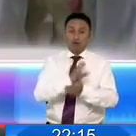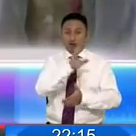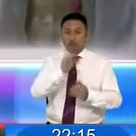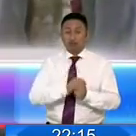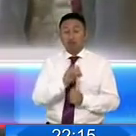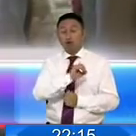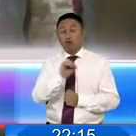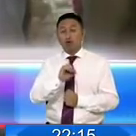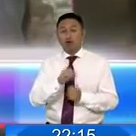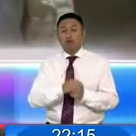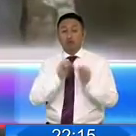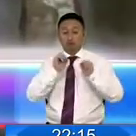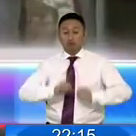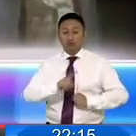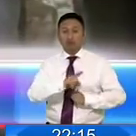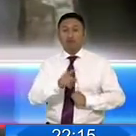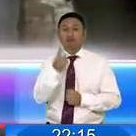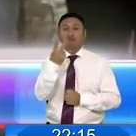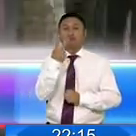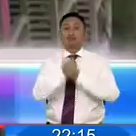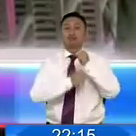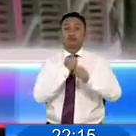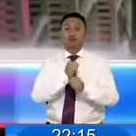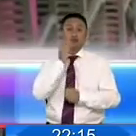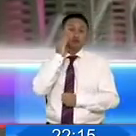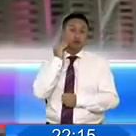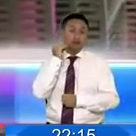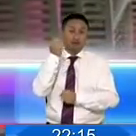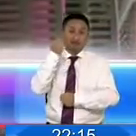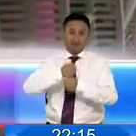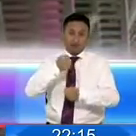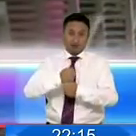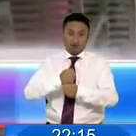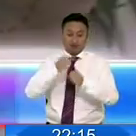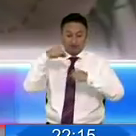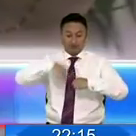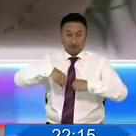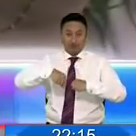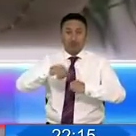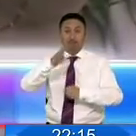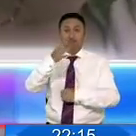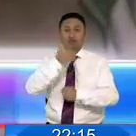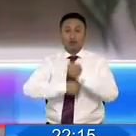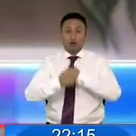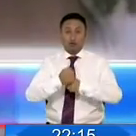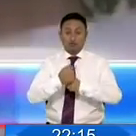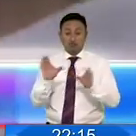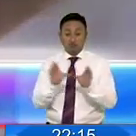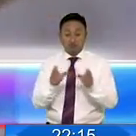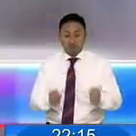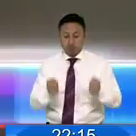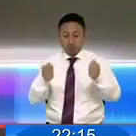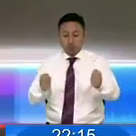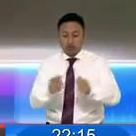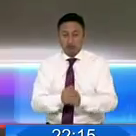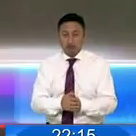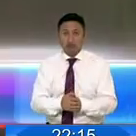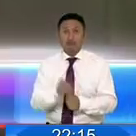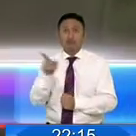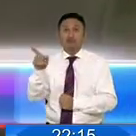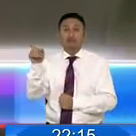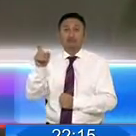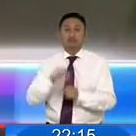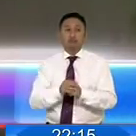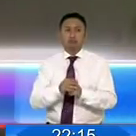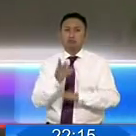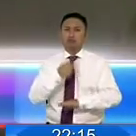defecto, acreditar 2 años de experiencia laboral dentro de los últimos 5 años en una profesión que solicita al menos